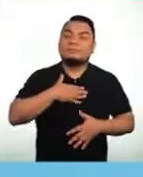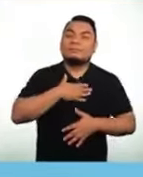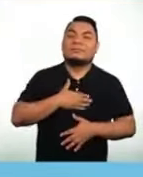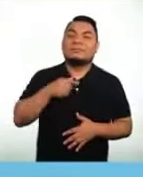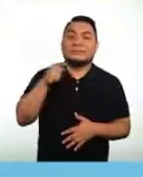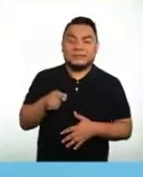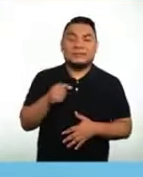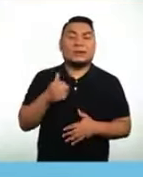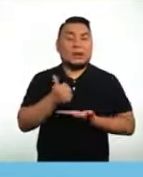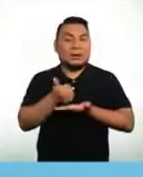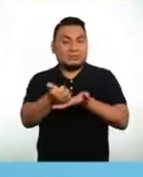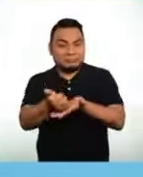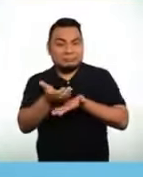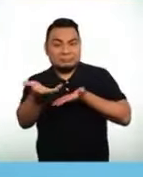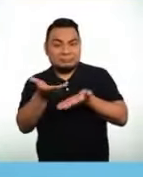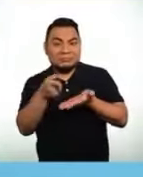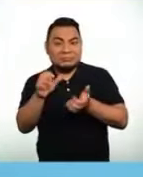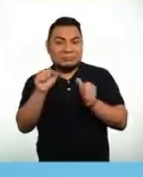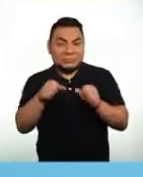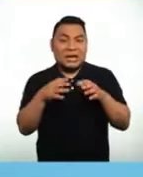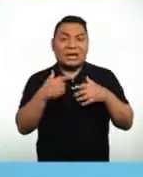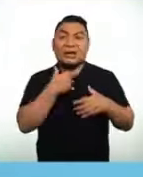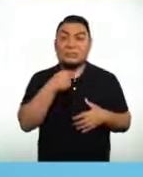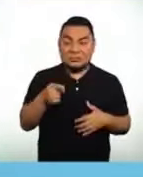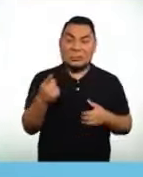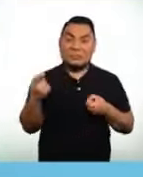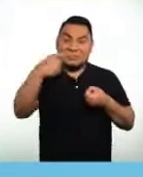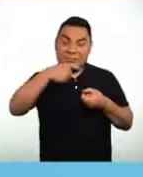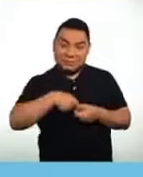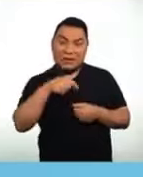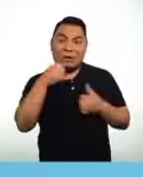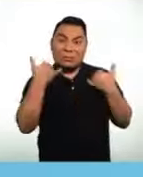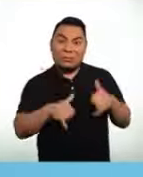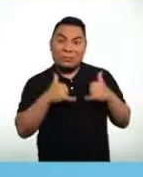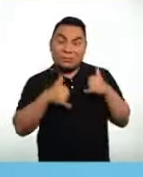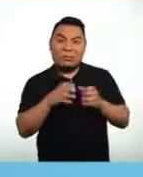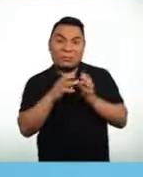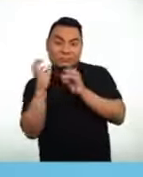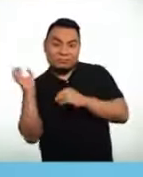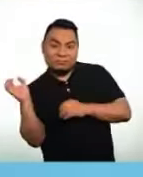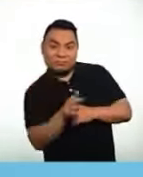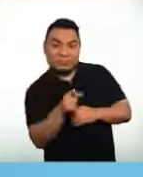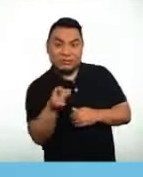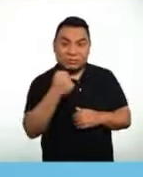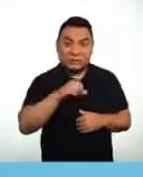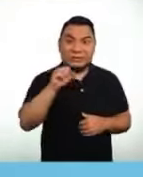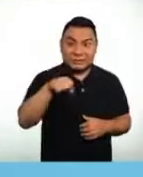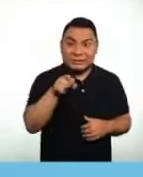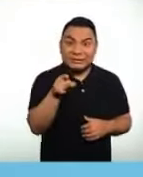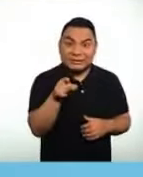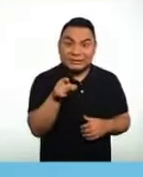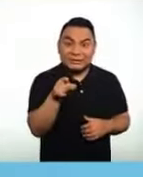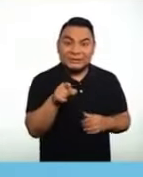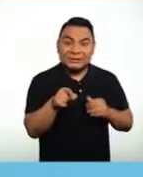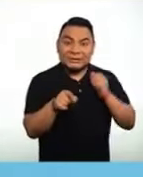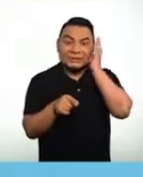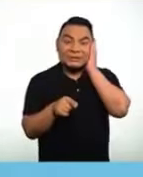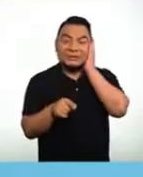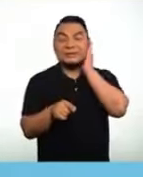niño disfrutó y colaboró en la creación y participó del juego Tumba Botellas?